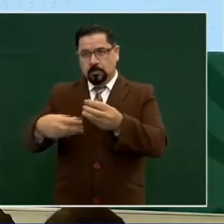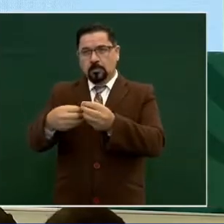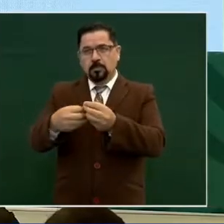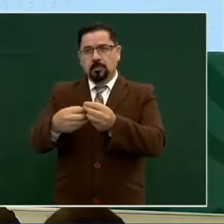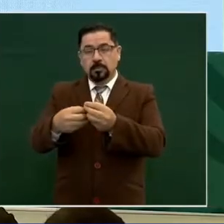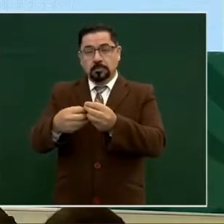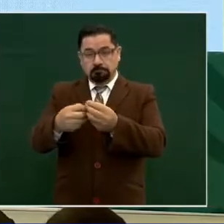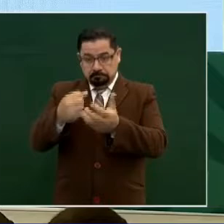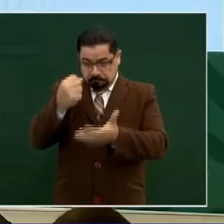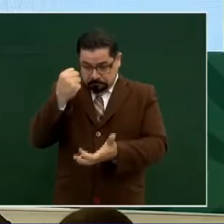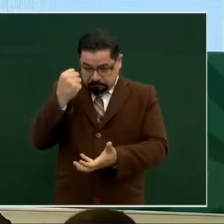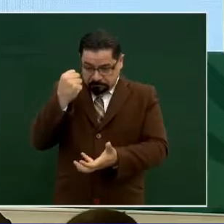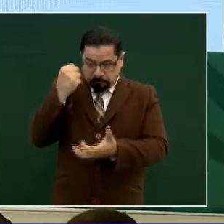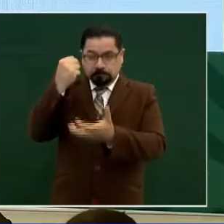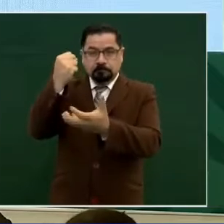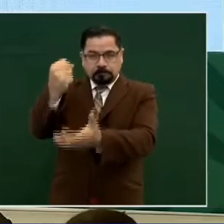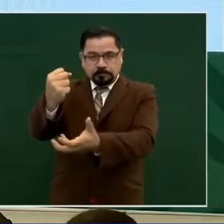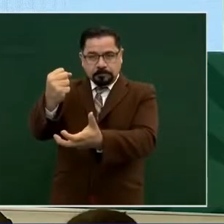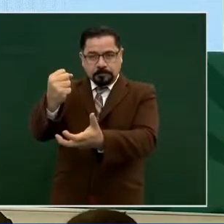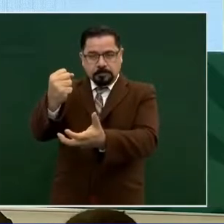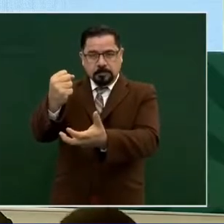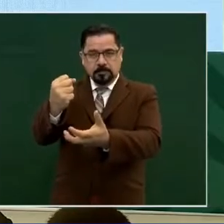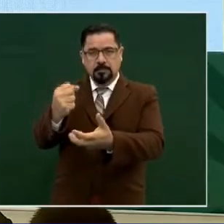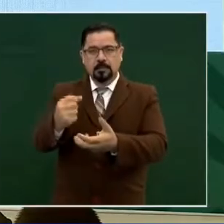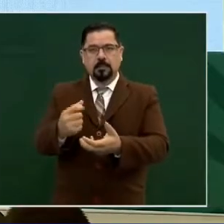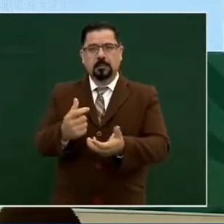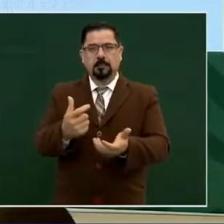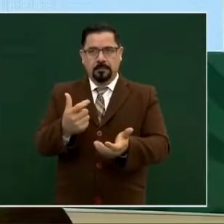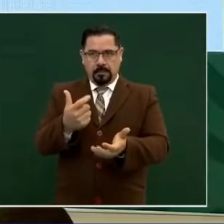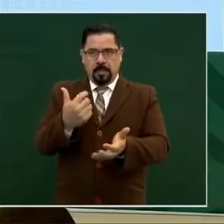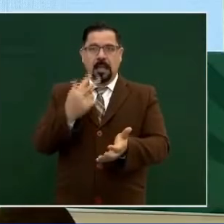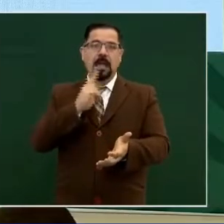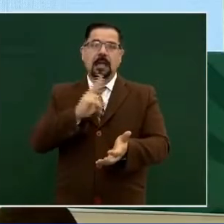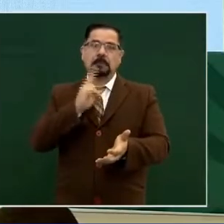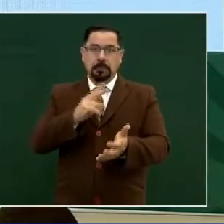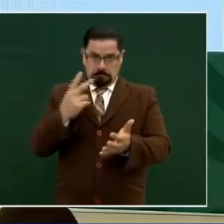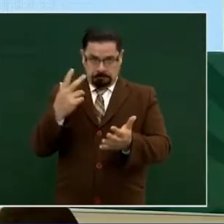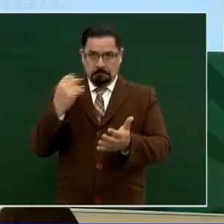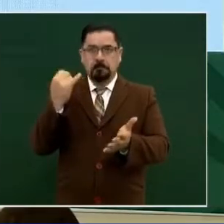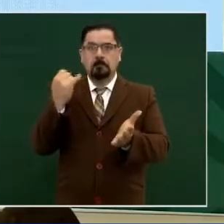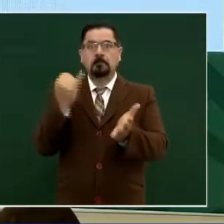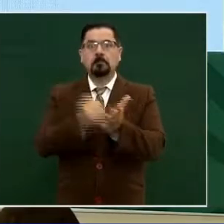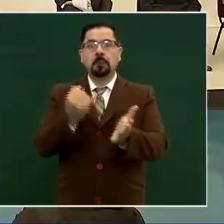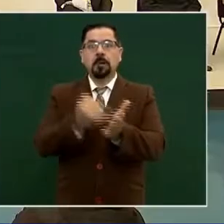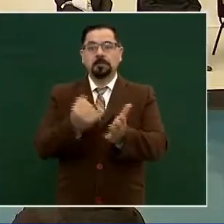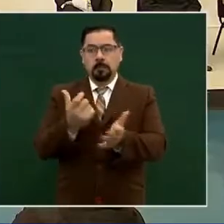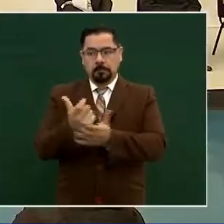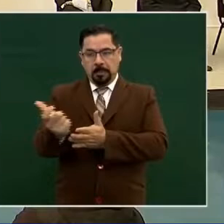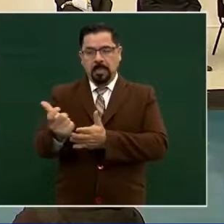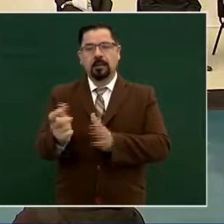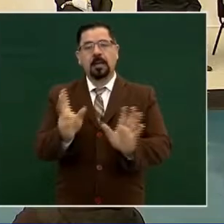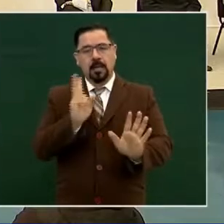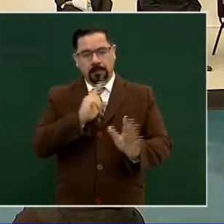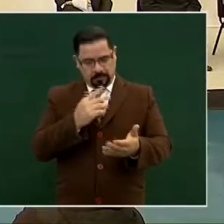en bruto, hay que ver si paga impuestos. Todo esto lo voy a pedir en el